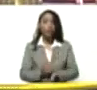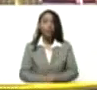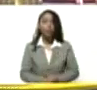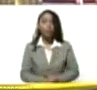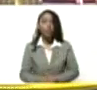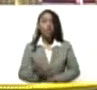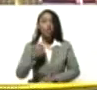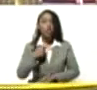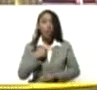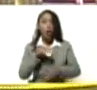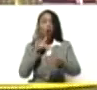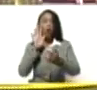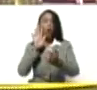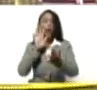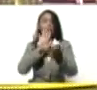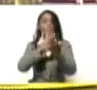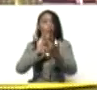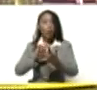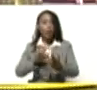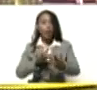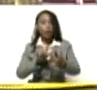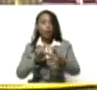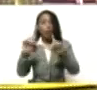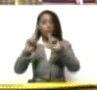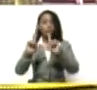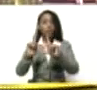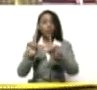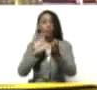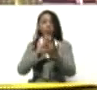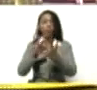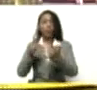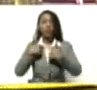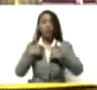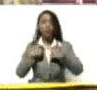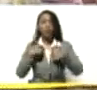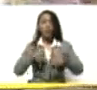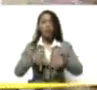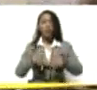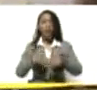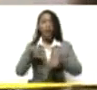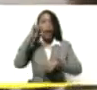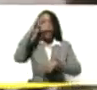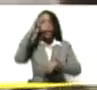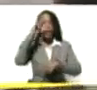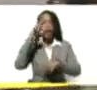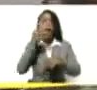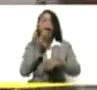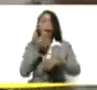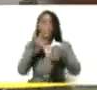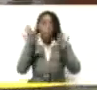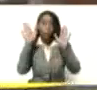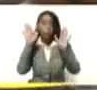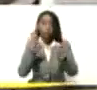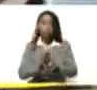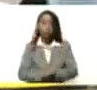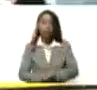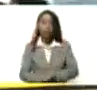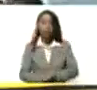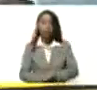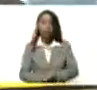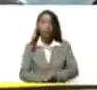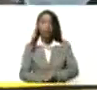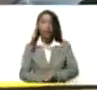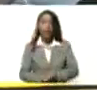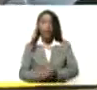yo estoy transmitiendo este discurso, este acto, a través de Instagram, por ejemplo, y